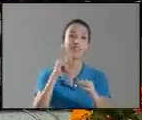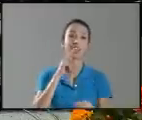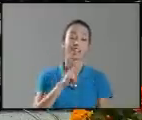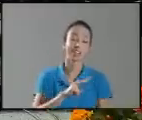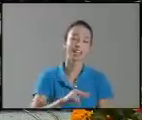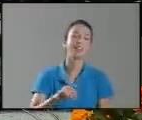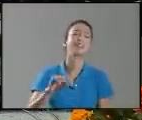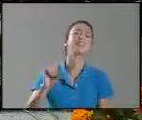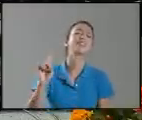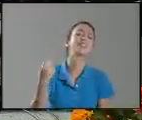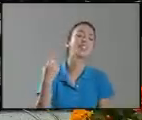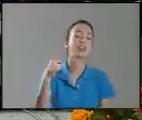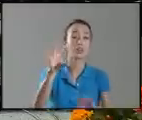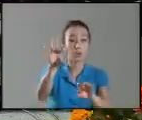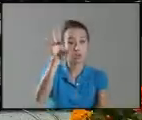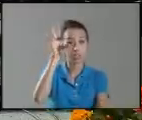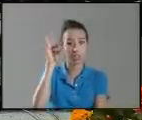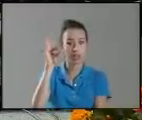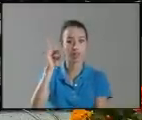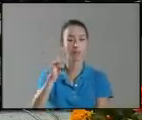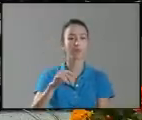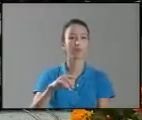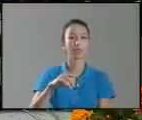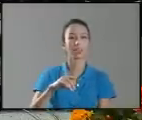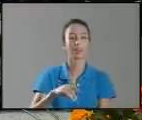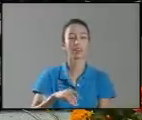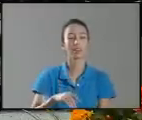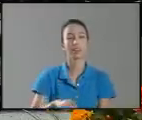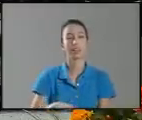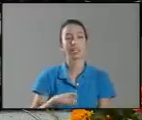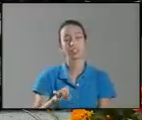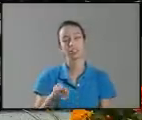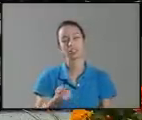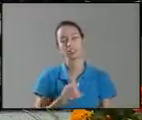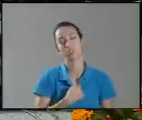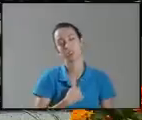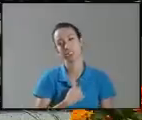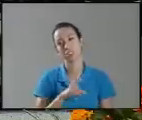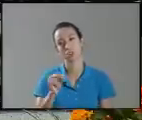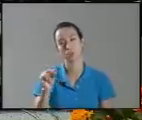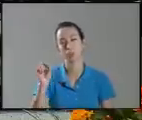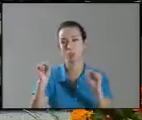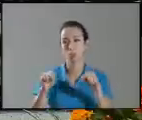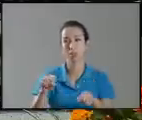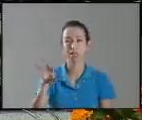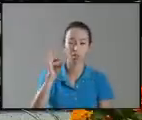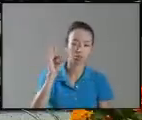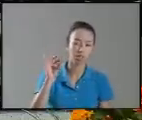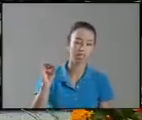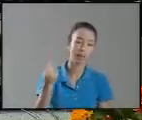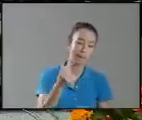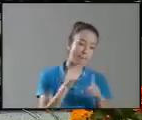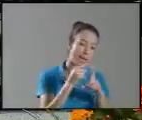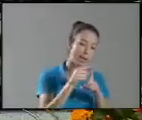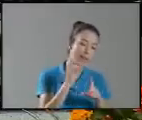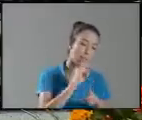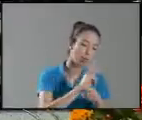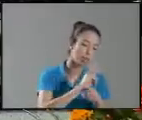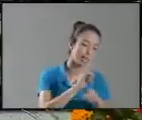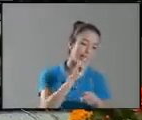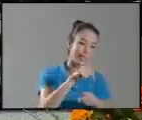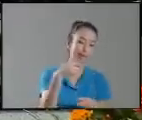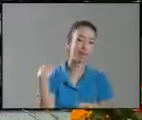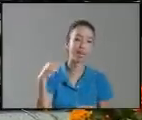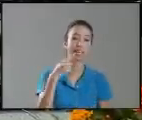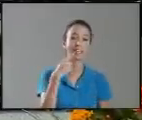publican cada uno su liberalidad, más hombre de verdad, quien lo era, sabe que no tuve la curiosidad porque estaba meditando en otras cuestiones de buscar